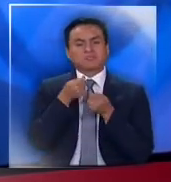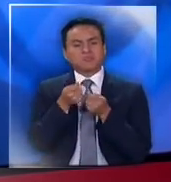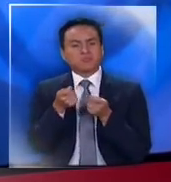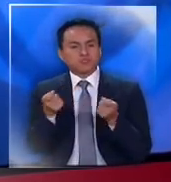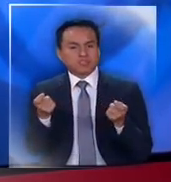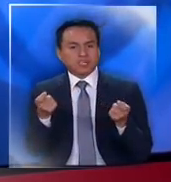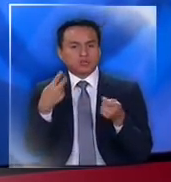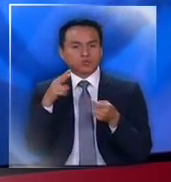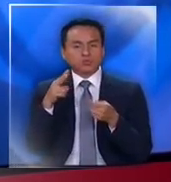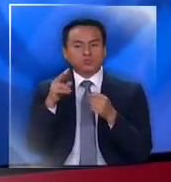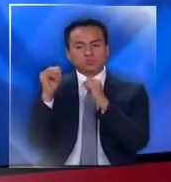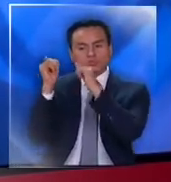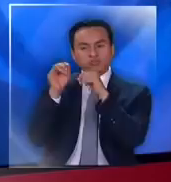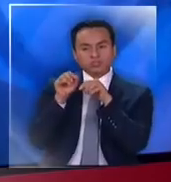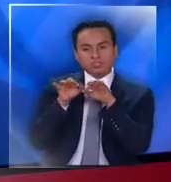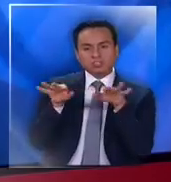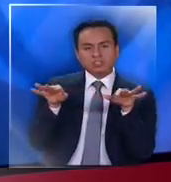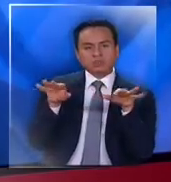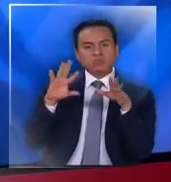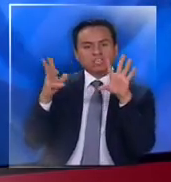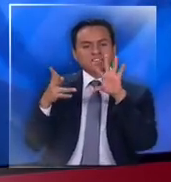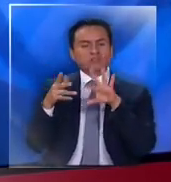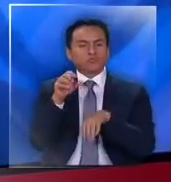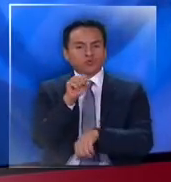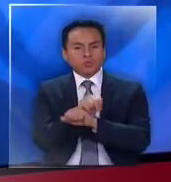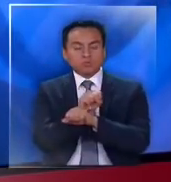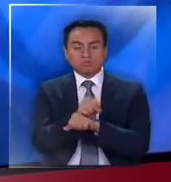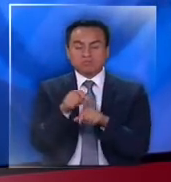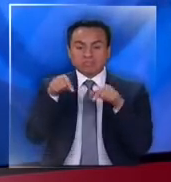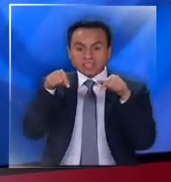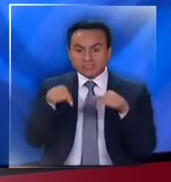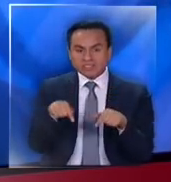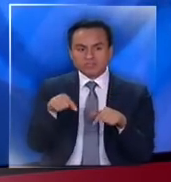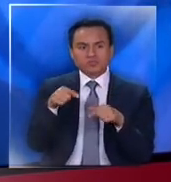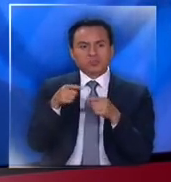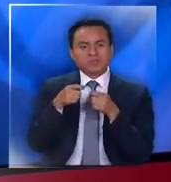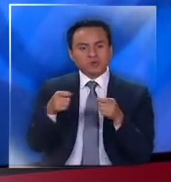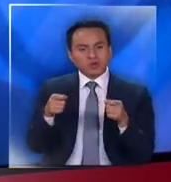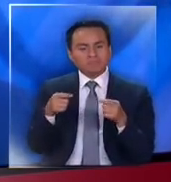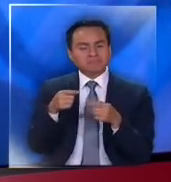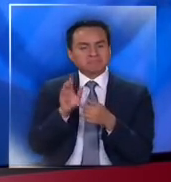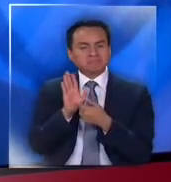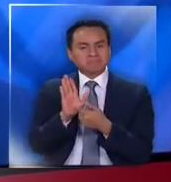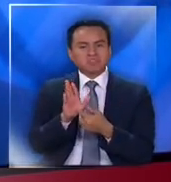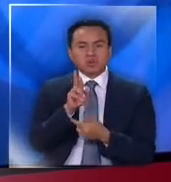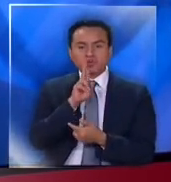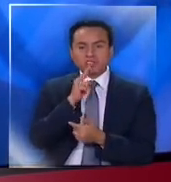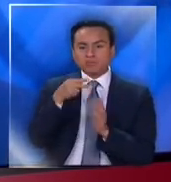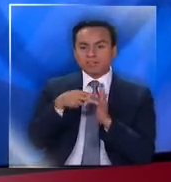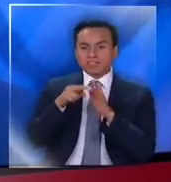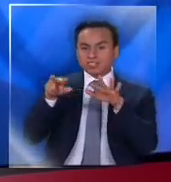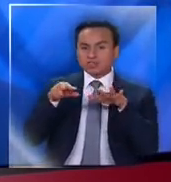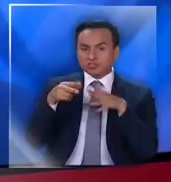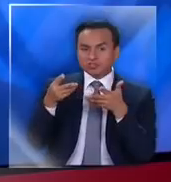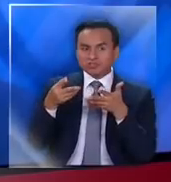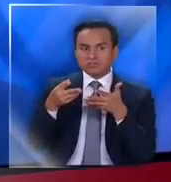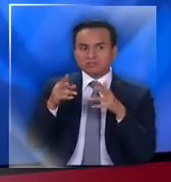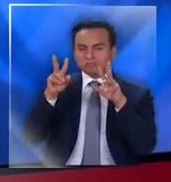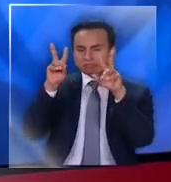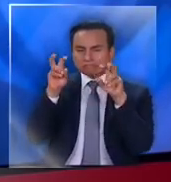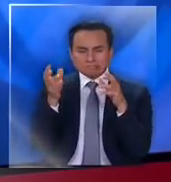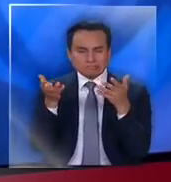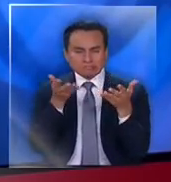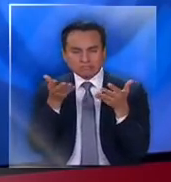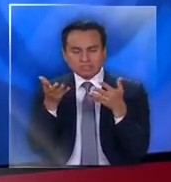promocionar sus transmisiones de los mundiales de fútbol. Esta vez, su spot dedicado a Rusia 2018 ha estado envuelta en